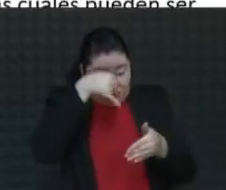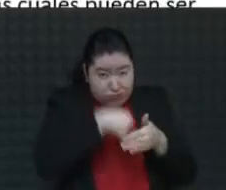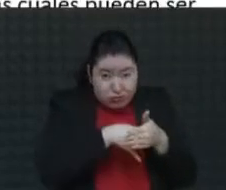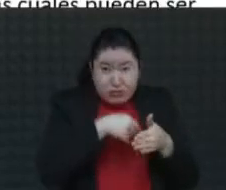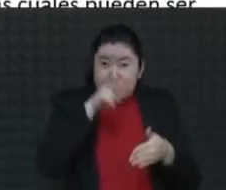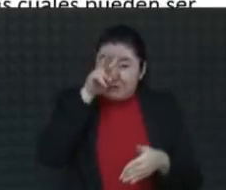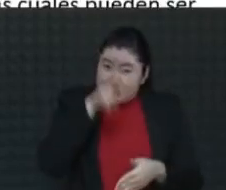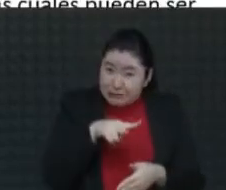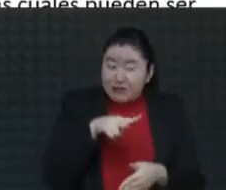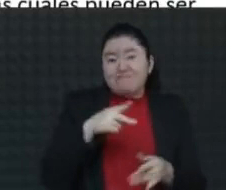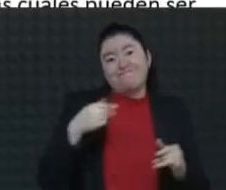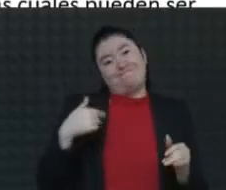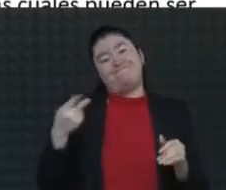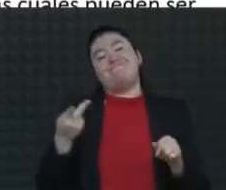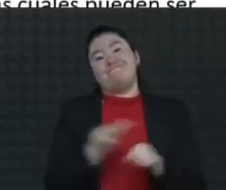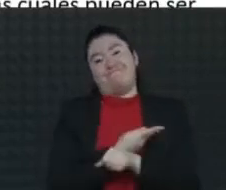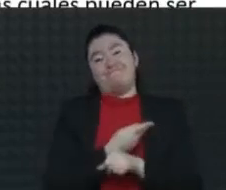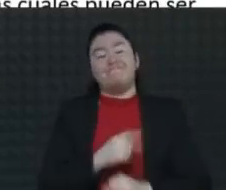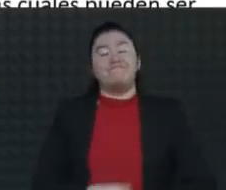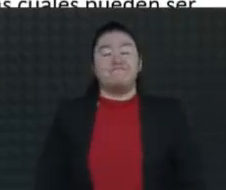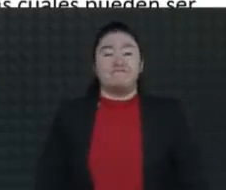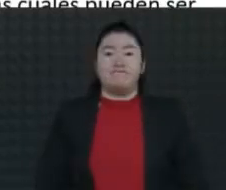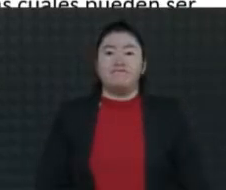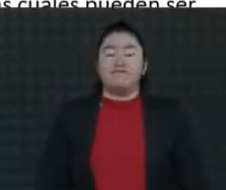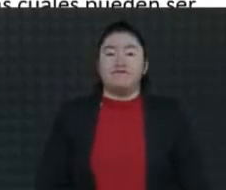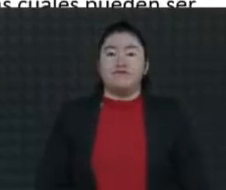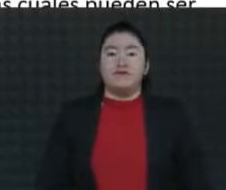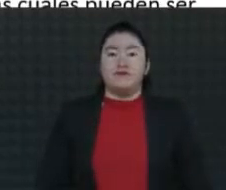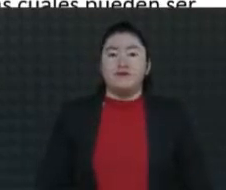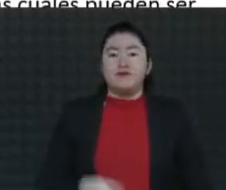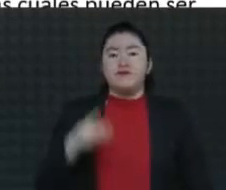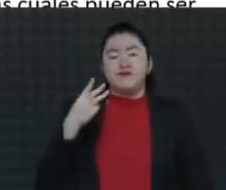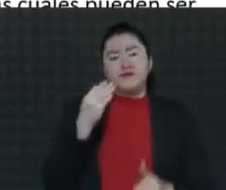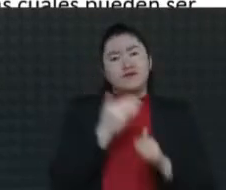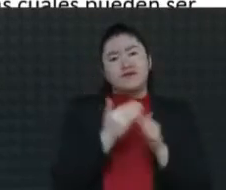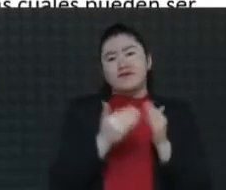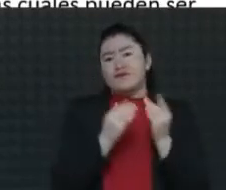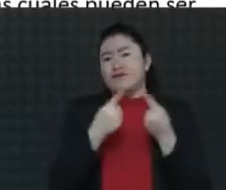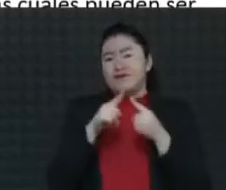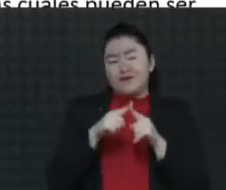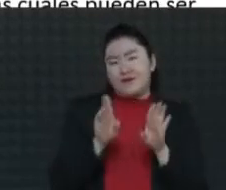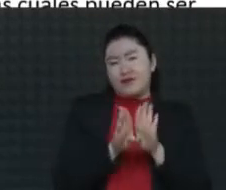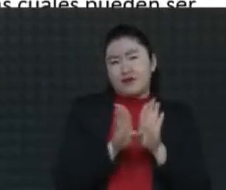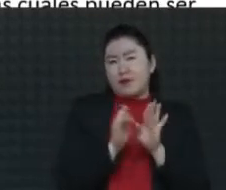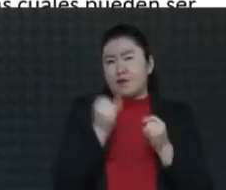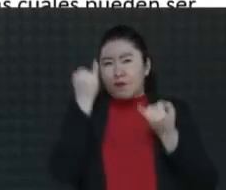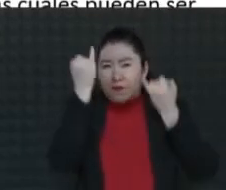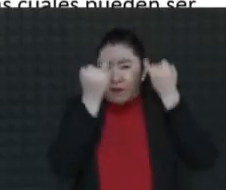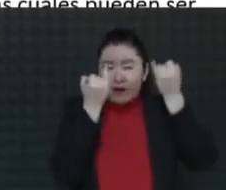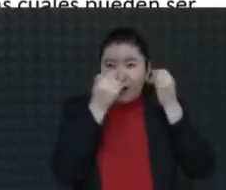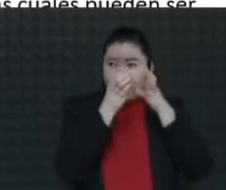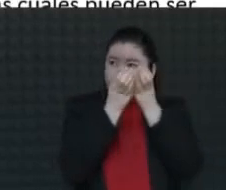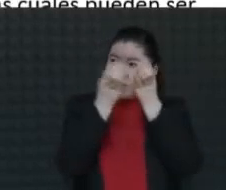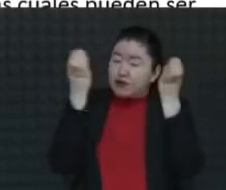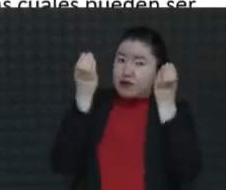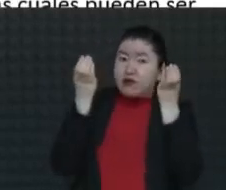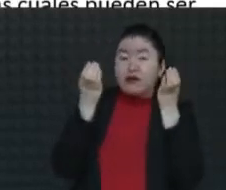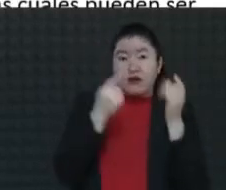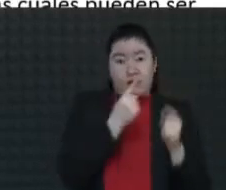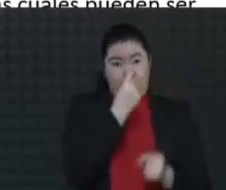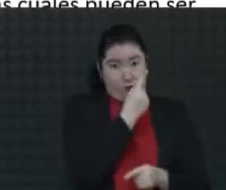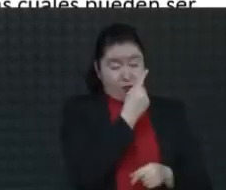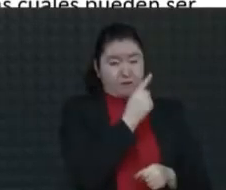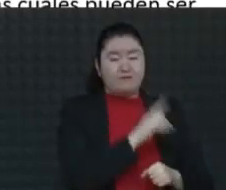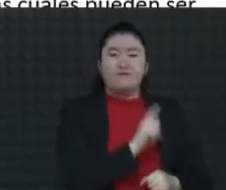barreras. Se desarrollaron 3 diferentes escenarios de análisis de estabilidad del tramo elevado. Escenario